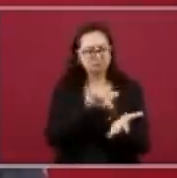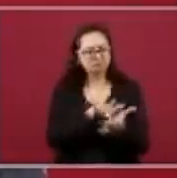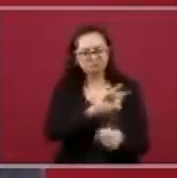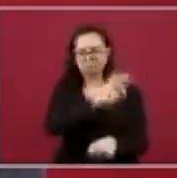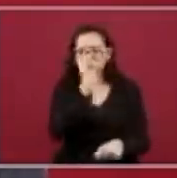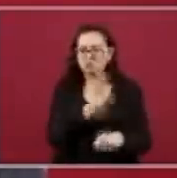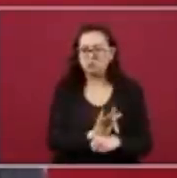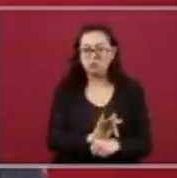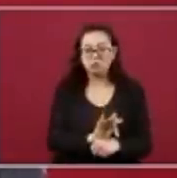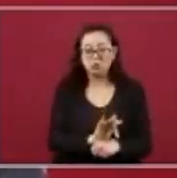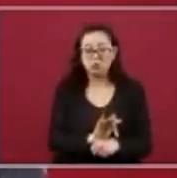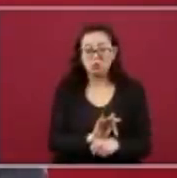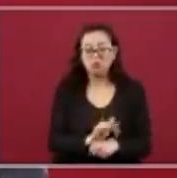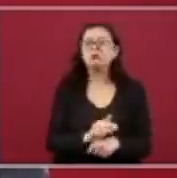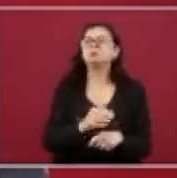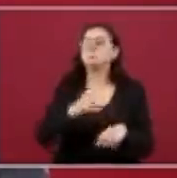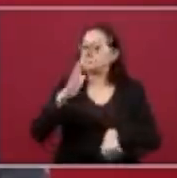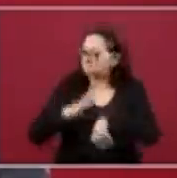Eso y más.